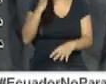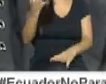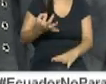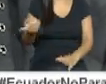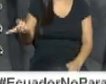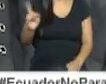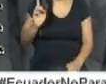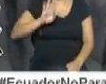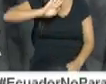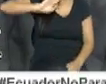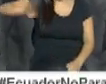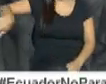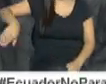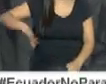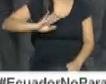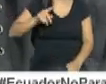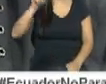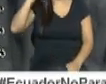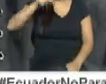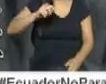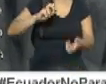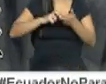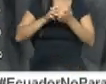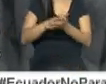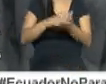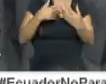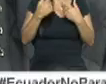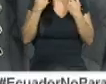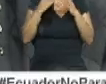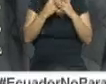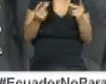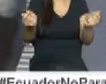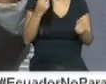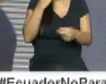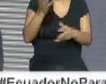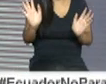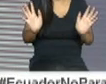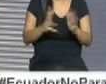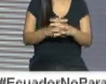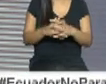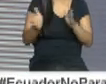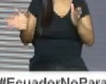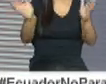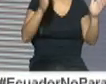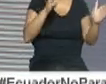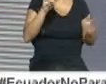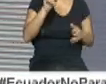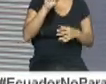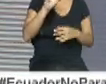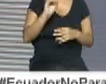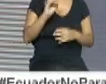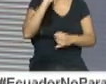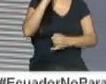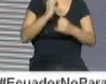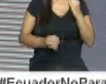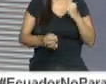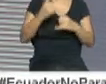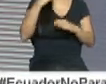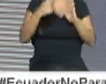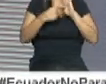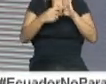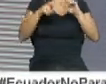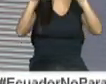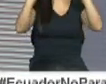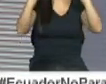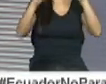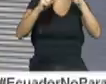que ese es la solución a final de cuentas. Mario, finalmente, entonces el tema es